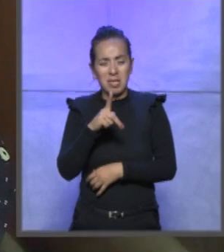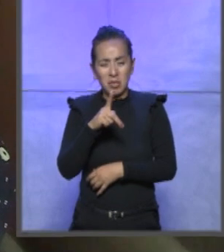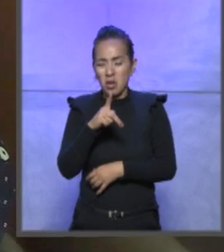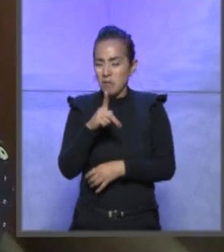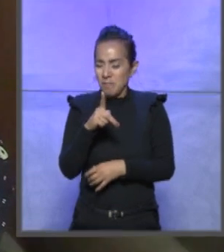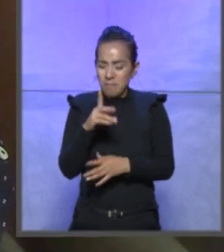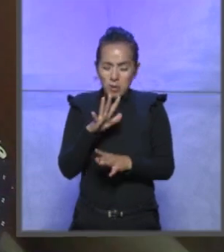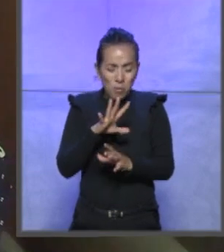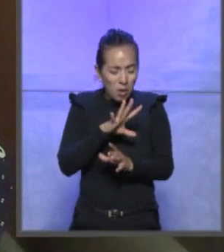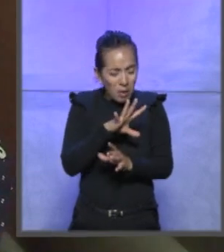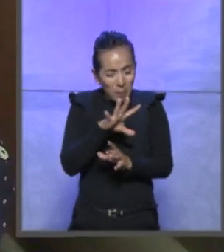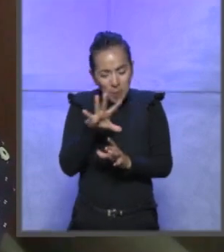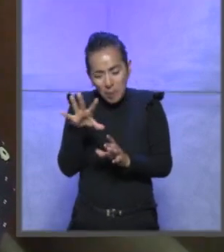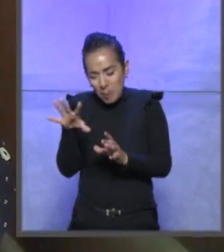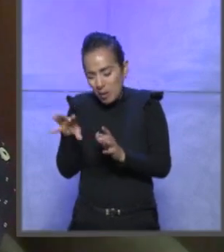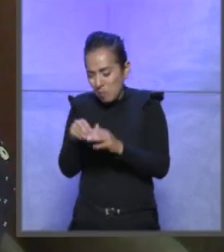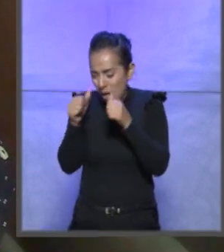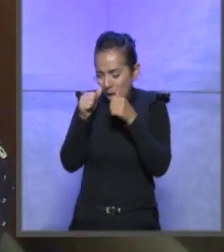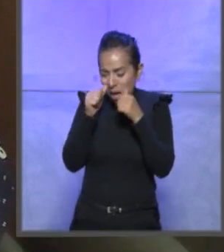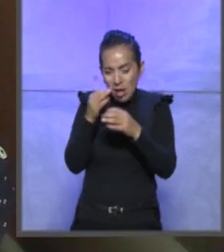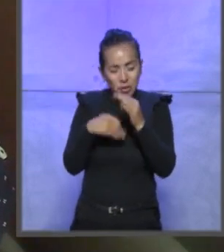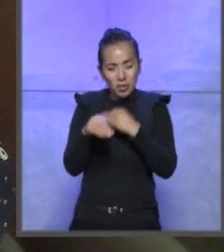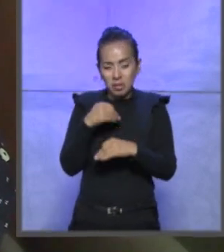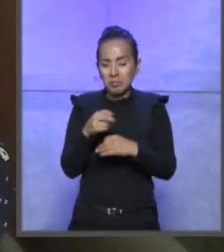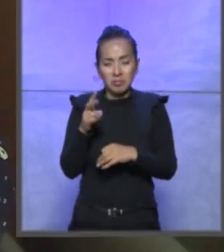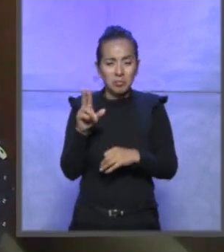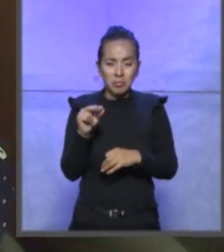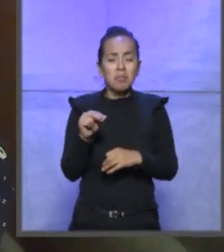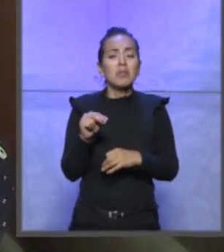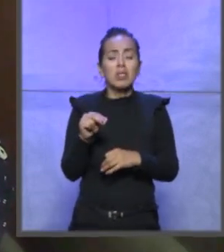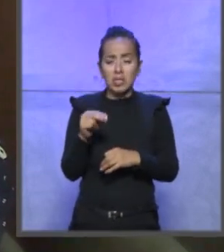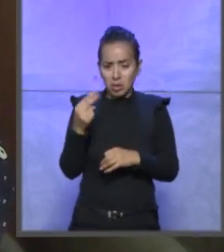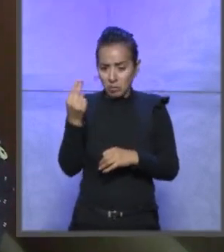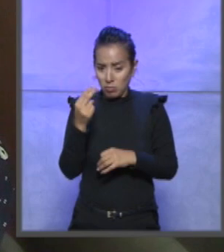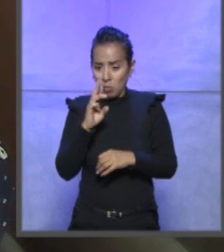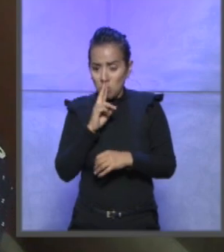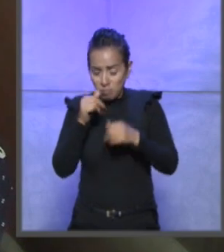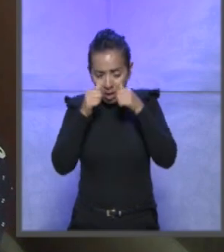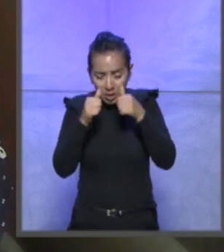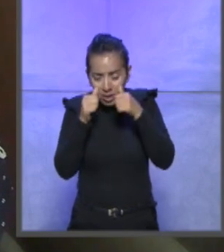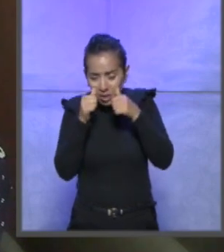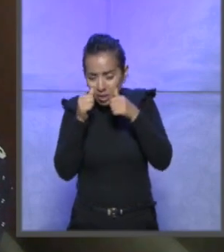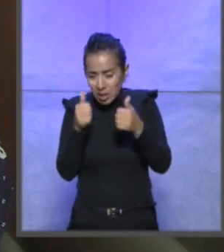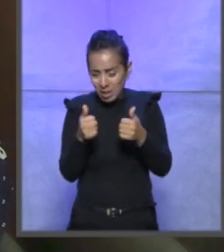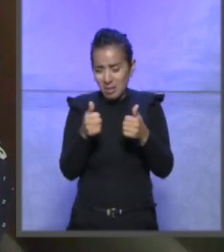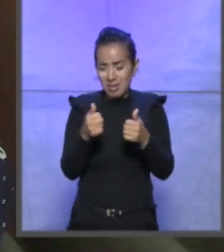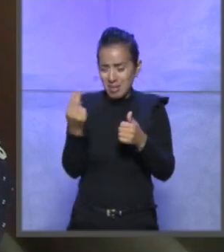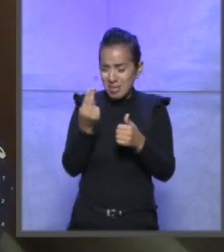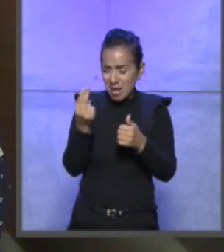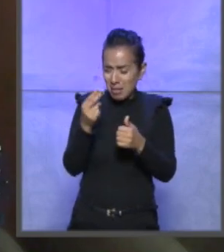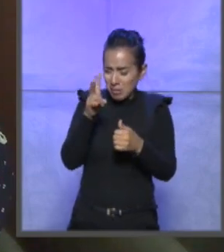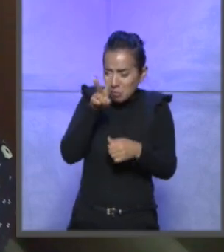responden totalmente a todas, no responden de manera parcial. ¿Responden a las necesidades reales? Sí, de manera